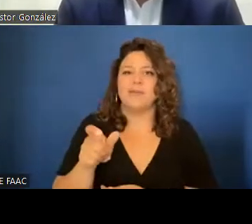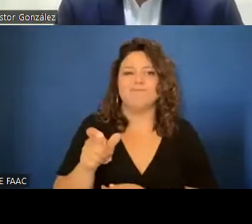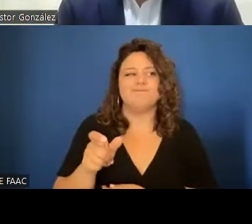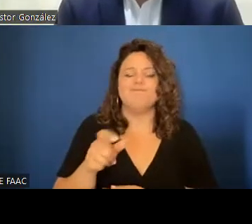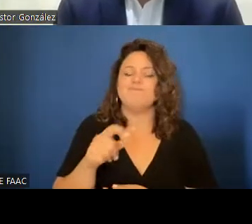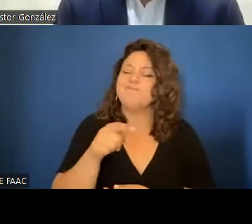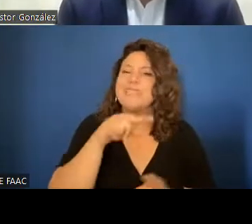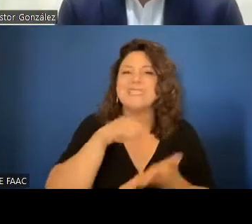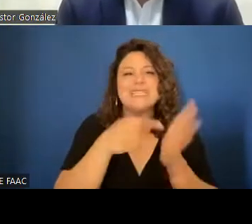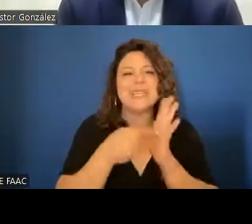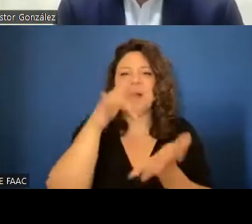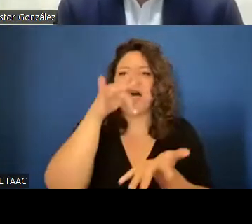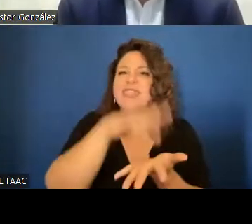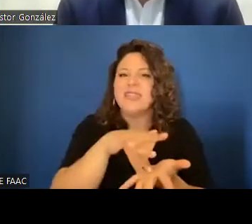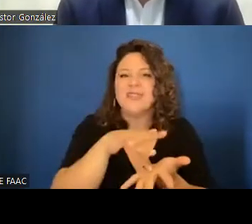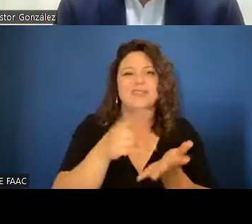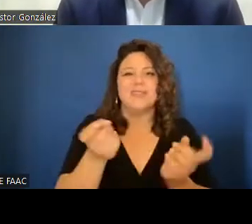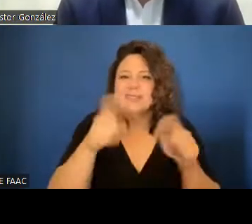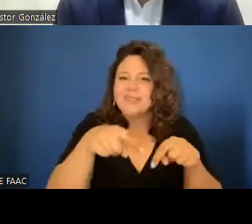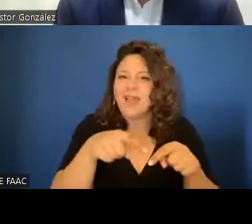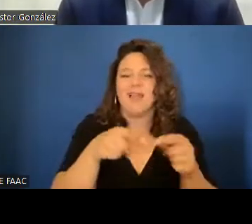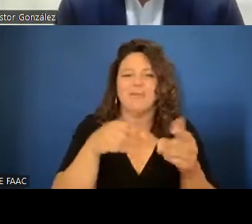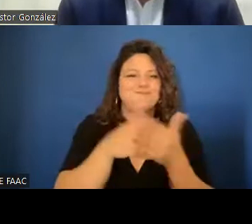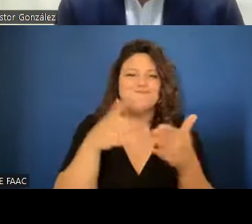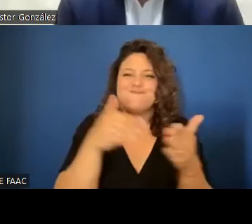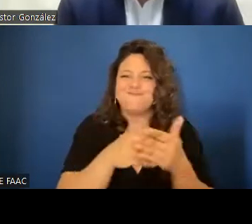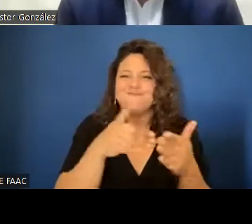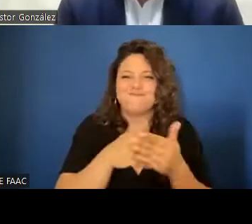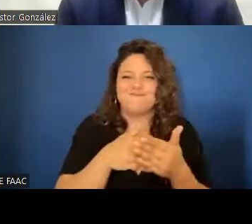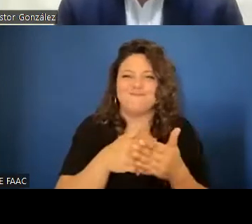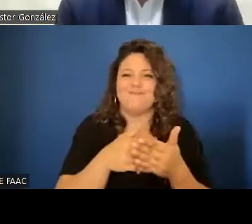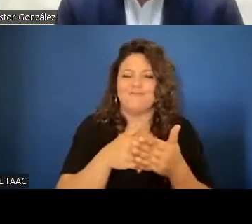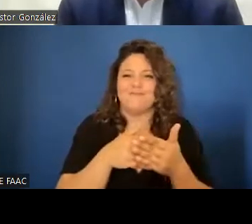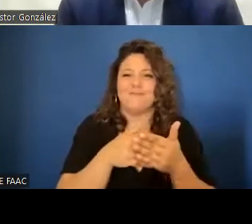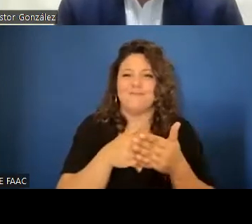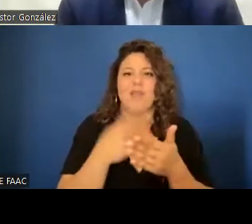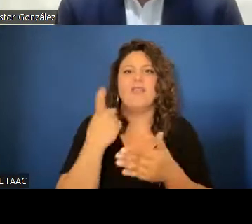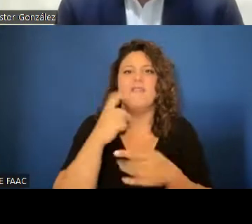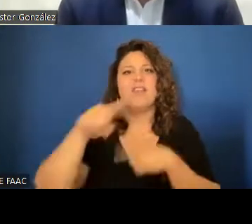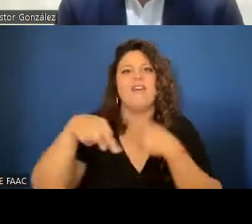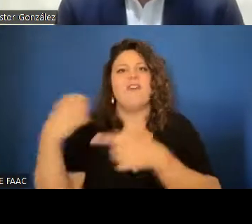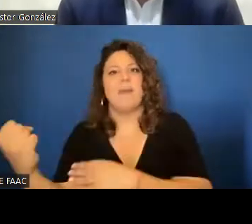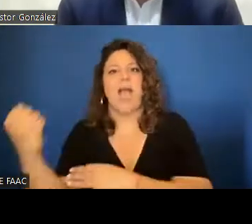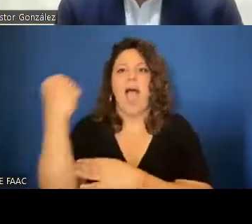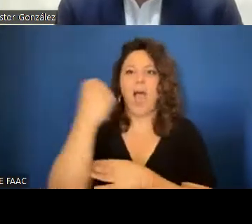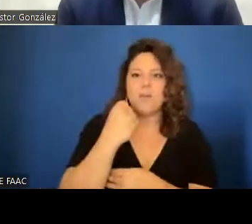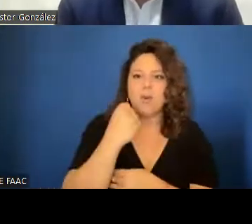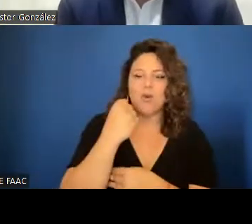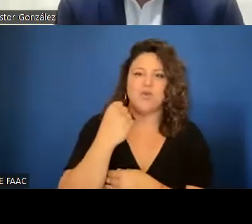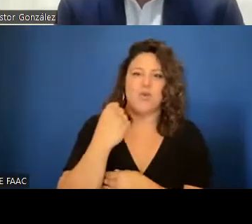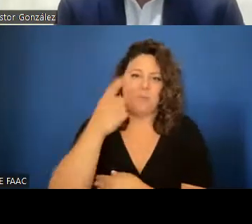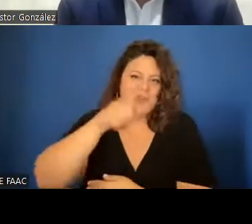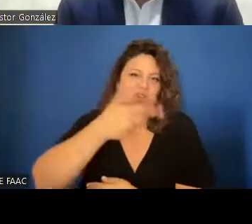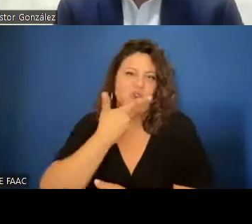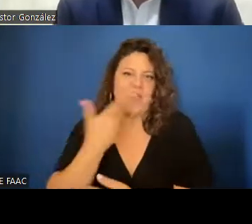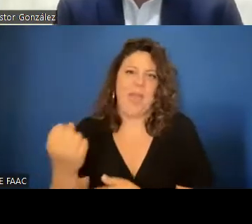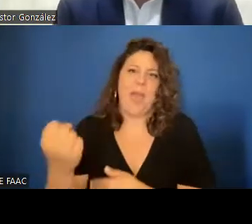de que no suponga un coste excesivo ni sea una medida desproporcionada para lo que son las posibilidades de la